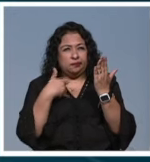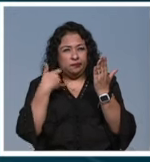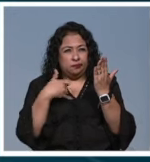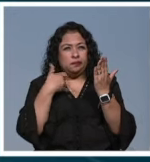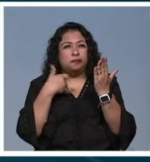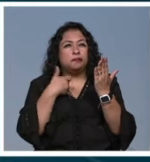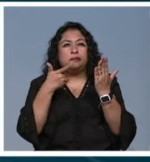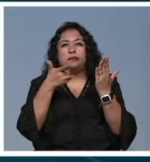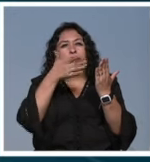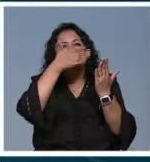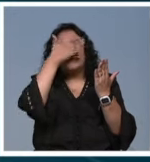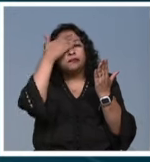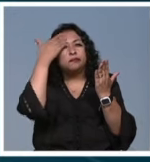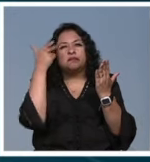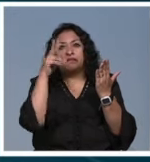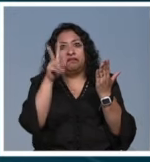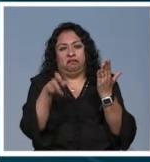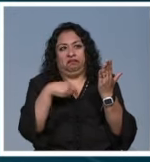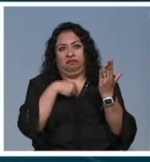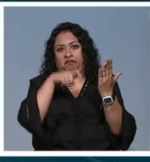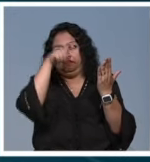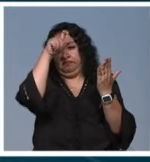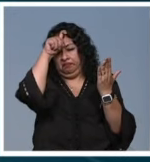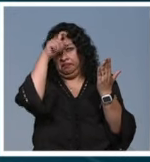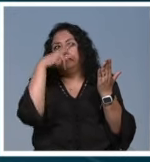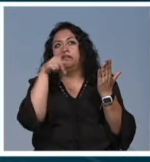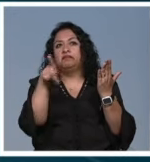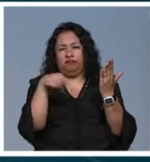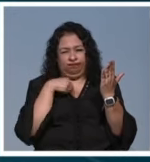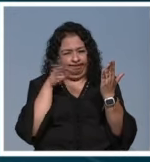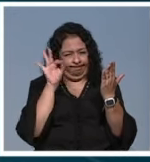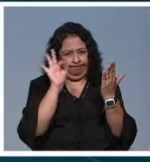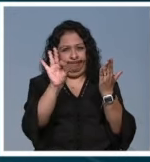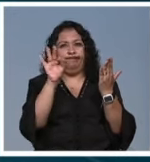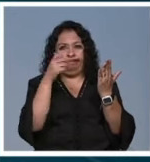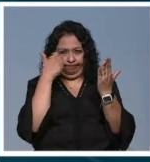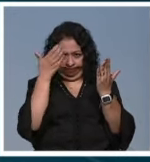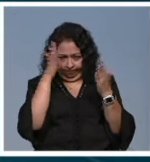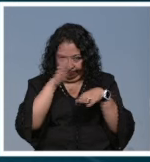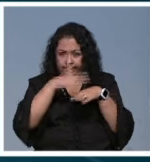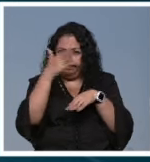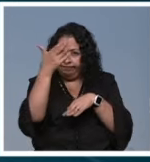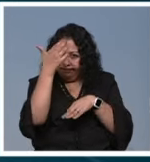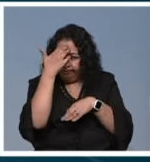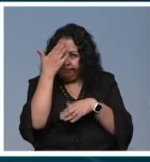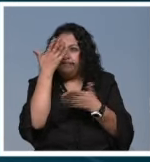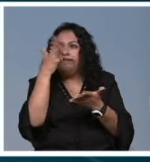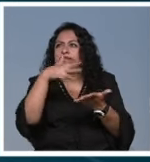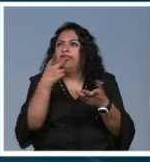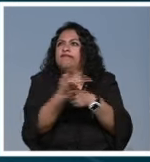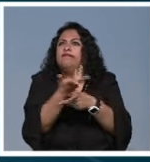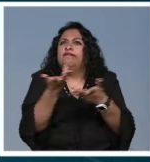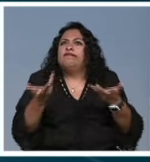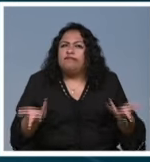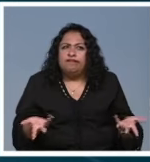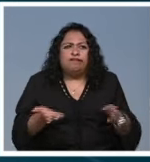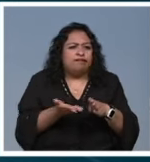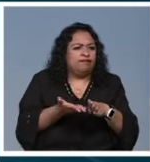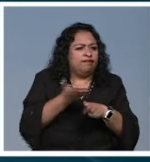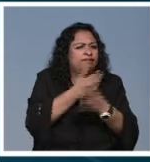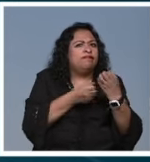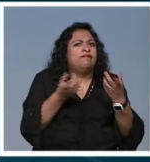no sabrán nada del tema, pero es una incitación justo a conocer, a buscar qué pasó, qué estaba pasando en